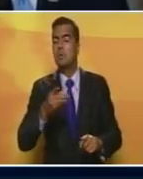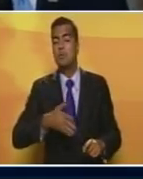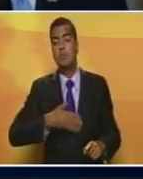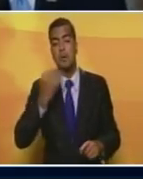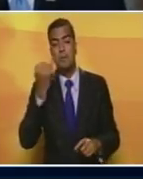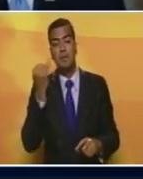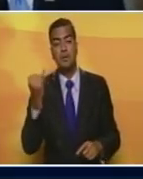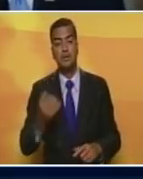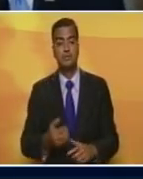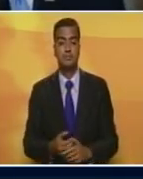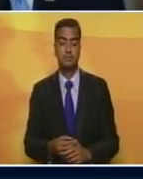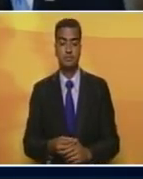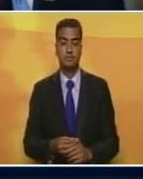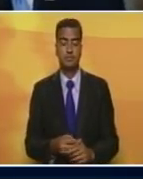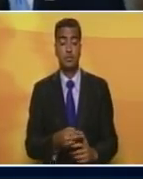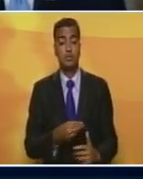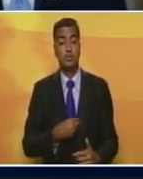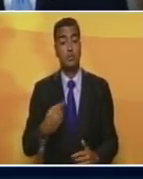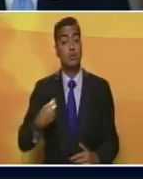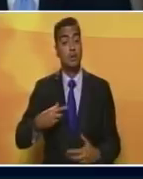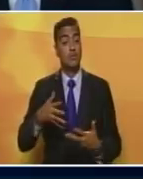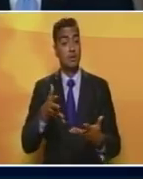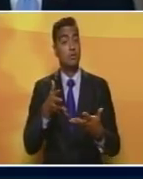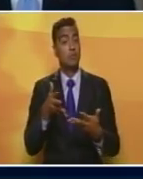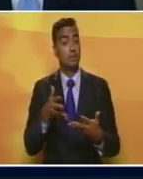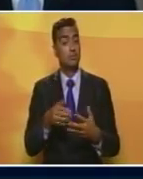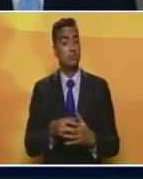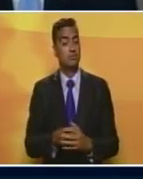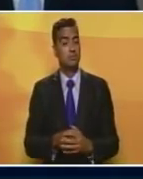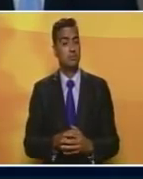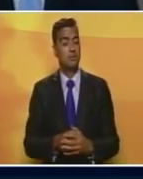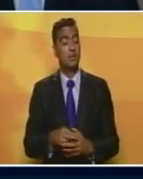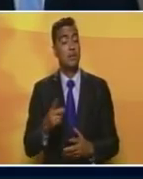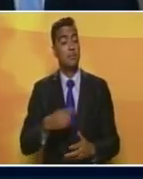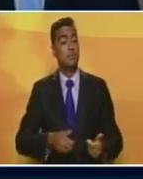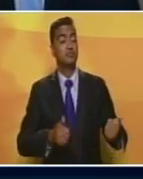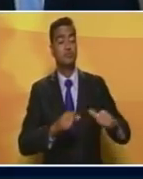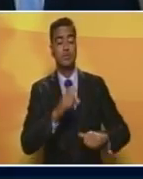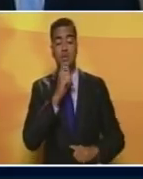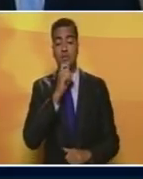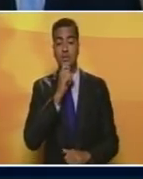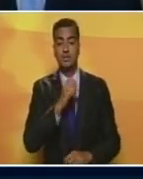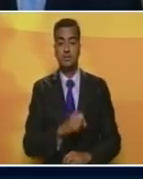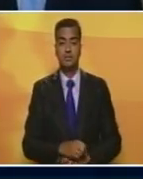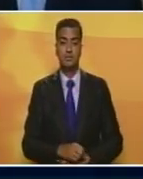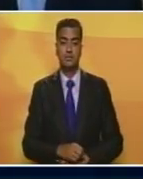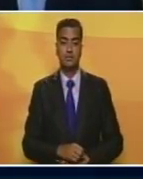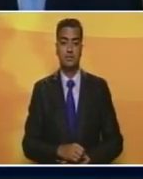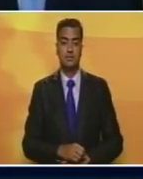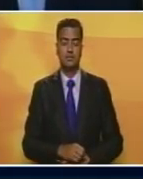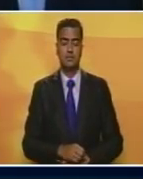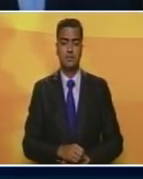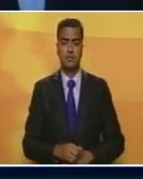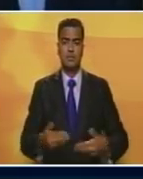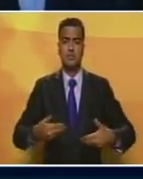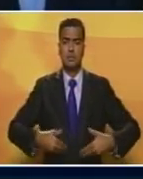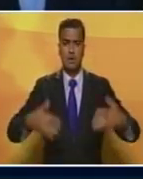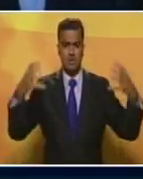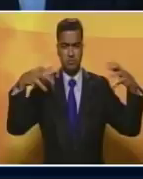En el último año hemos hecho avances increíbles y logrado muchas cosas. Hemos enfrentado